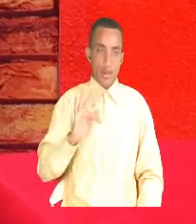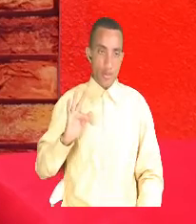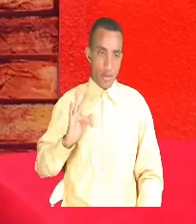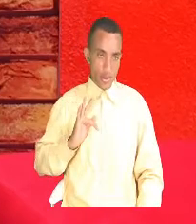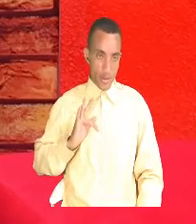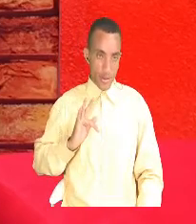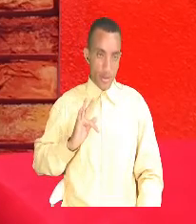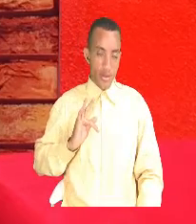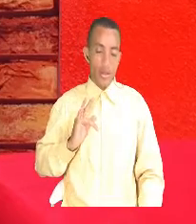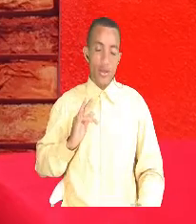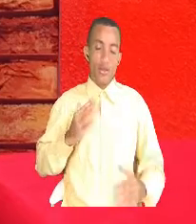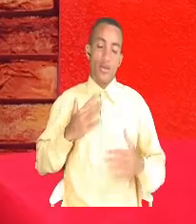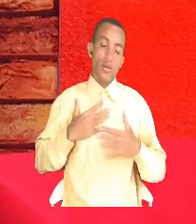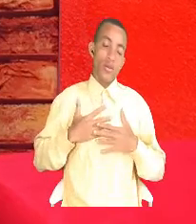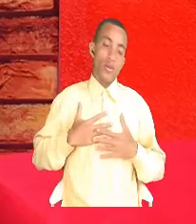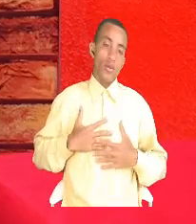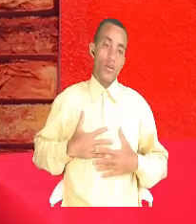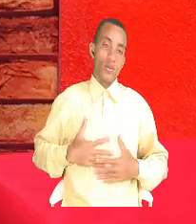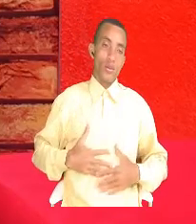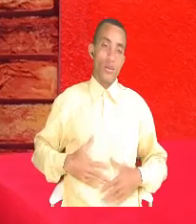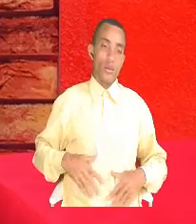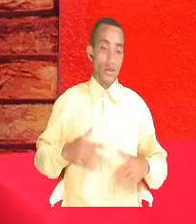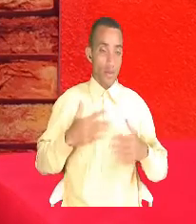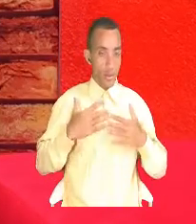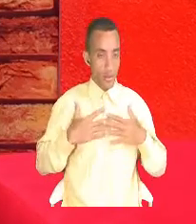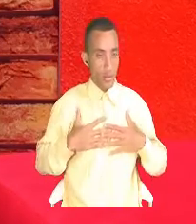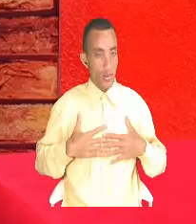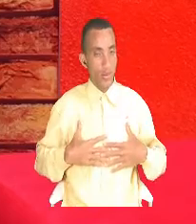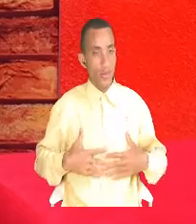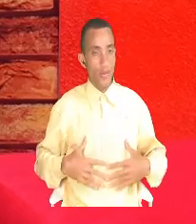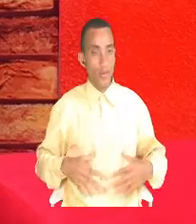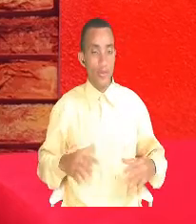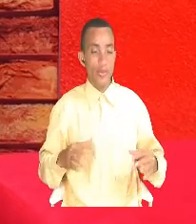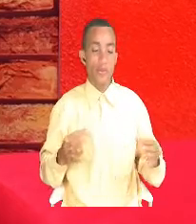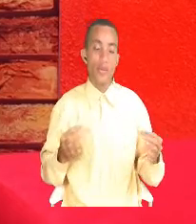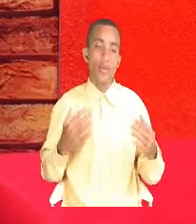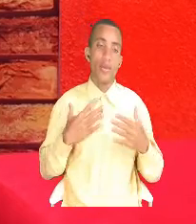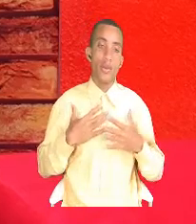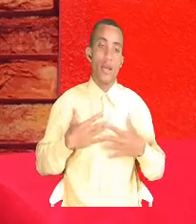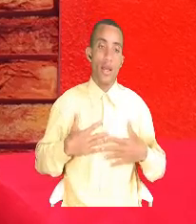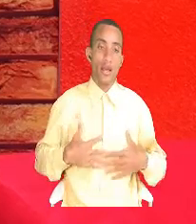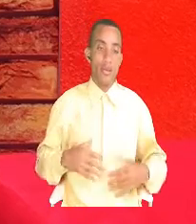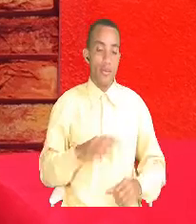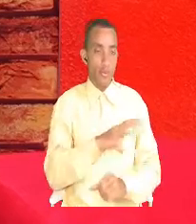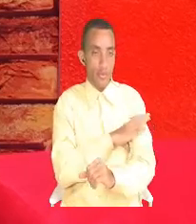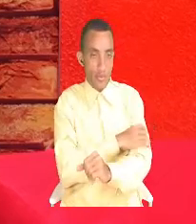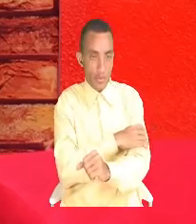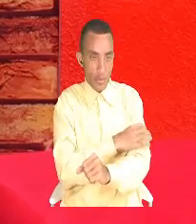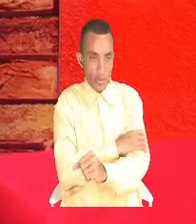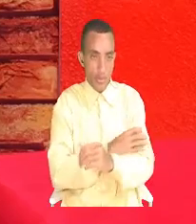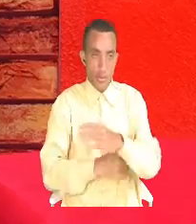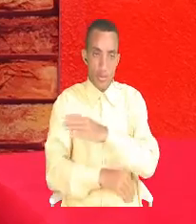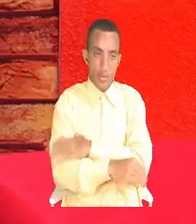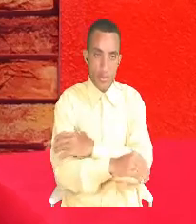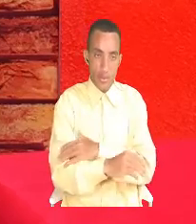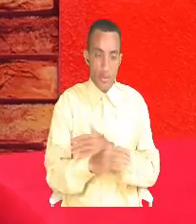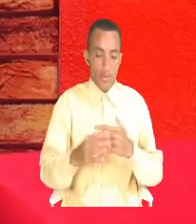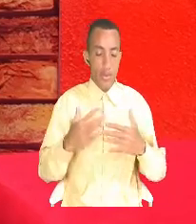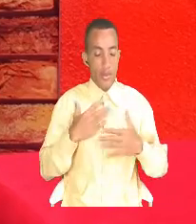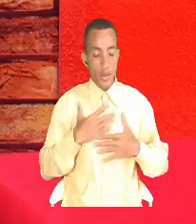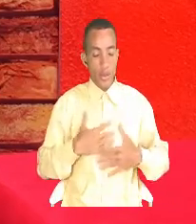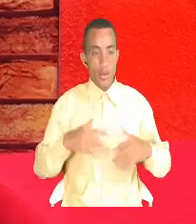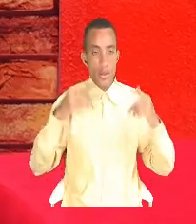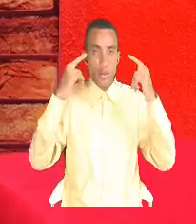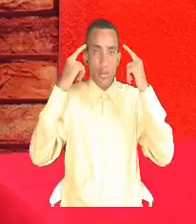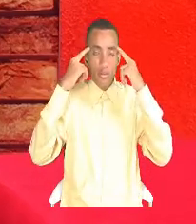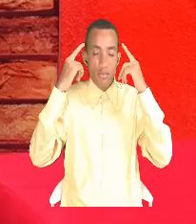Entonces, cada uno de nuestros rituales contiene trabajo osteomuscular y parte de relajación a nivel físico y